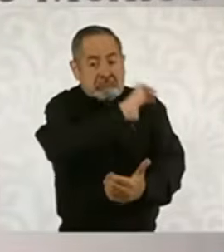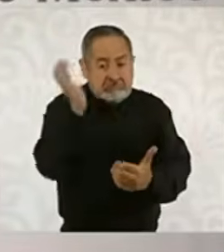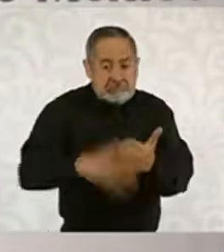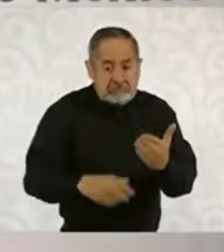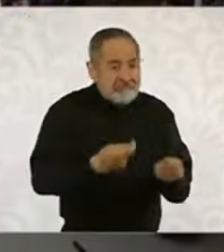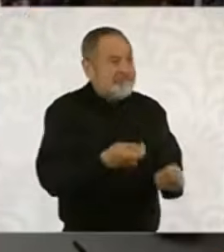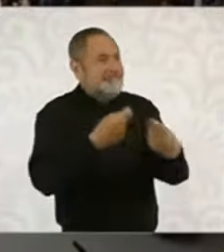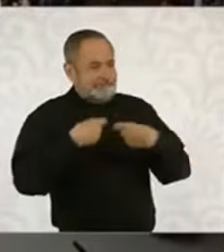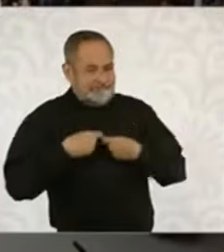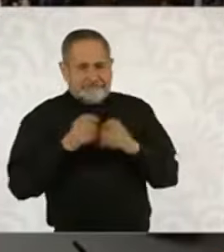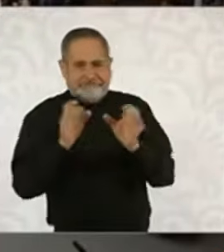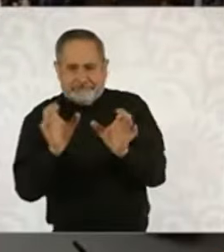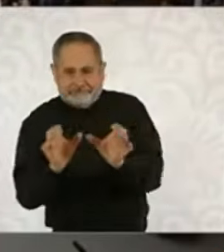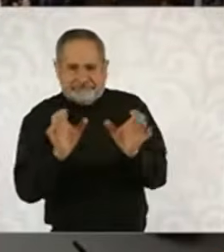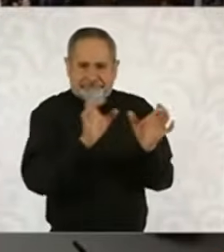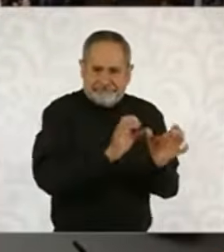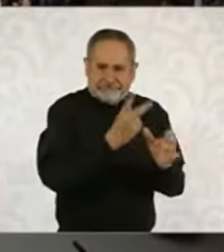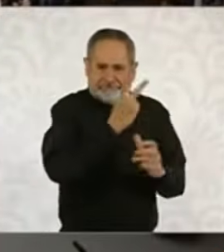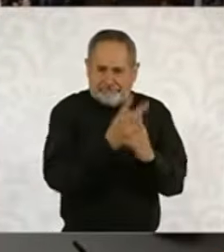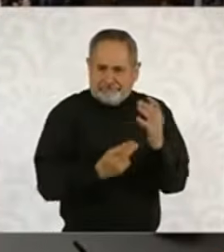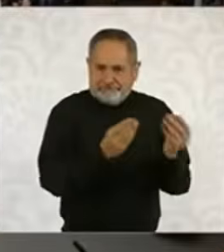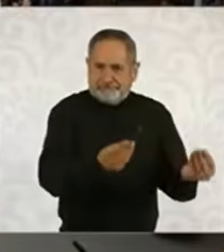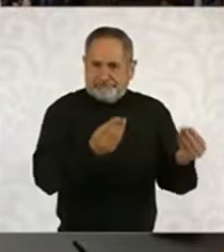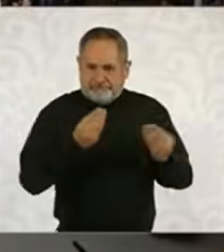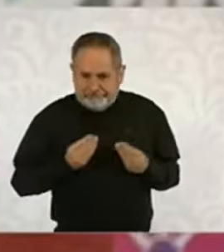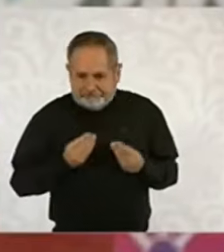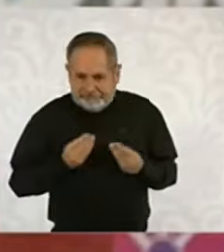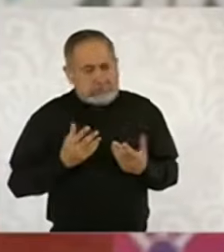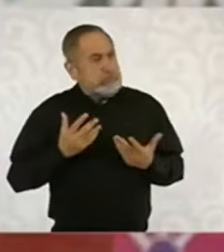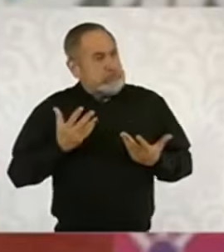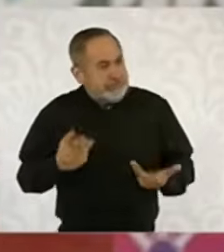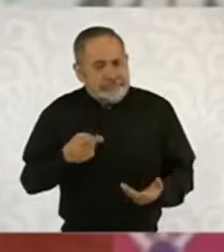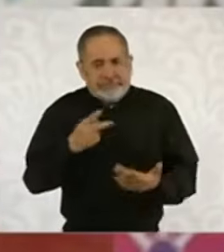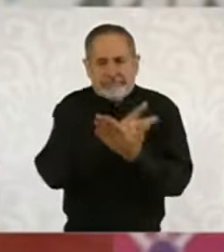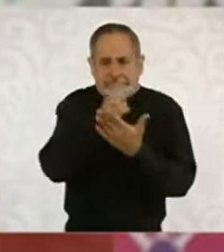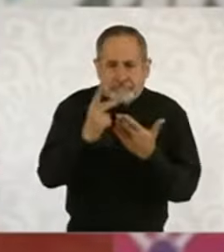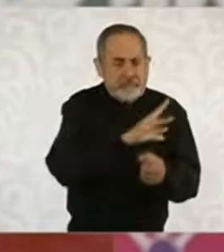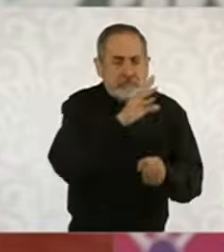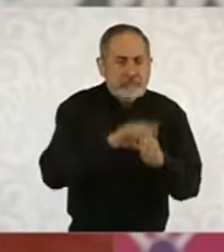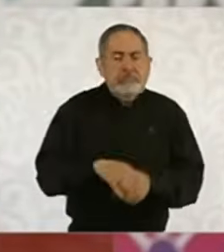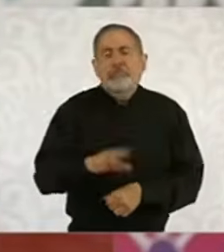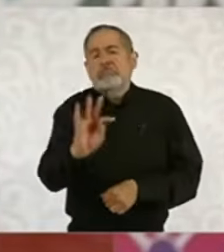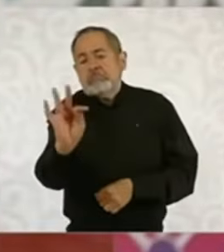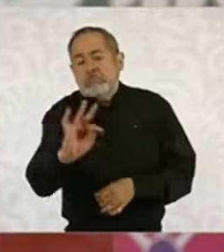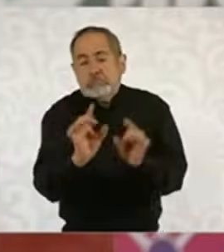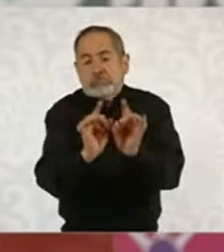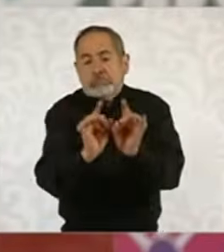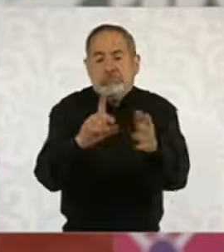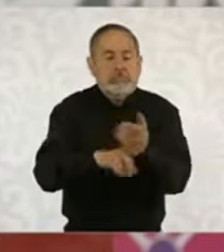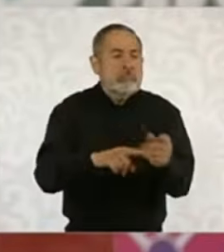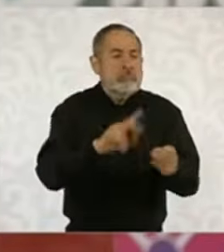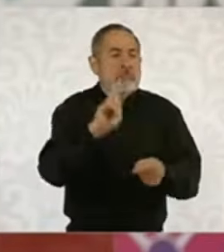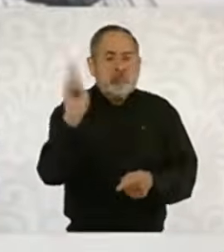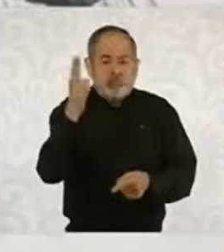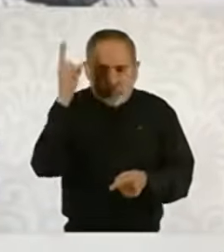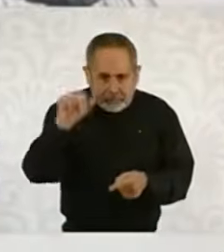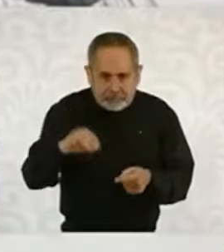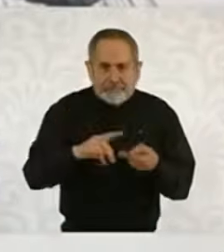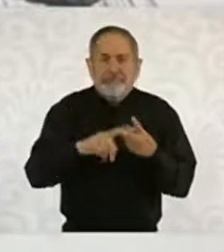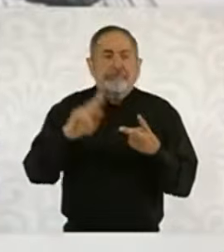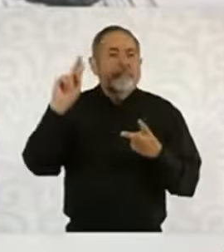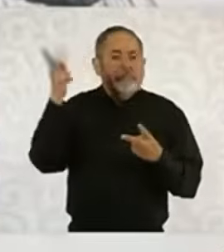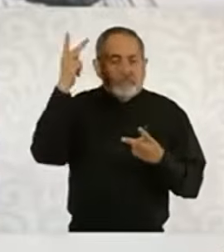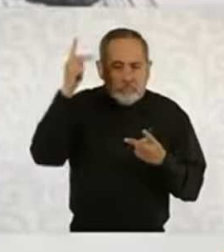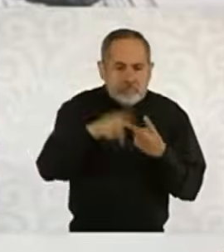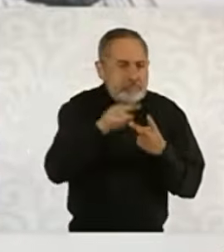superior. Entonces, es un programa integral del bachillerato. Si hubo algún problema en la UNAM y en el POLI con la manera en que